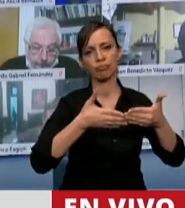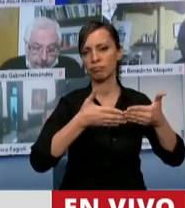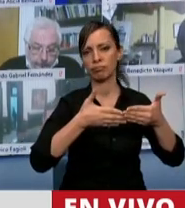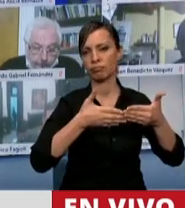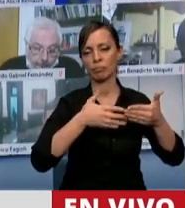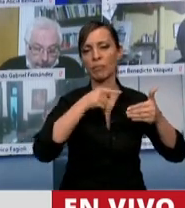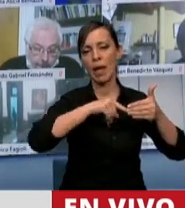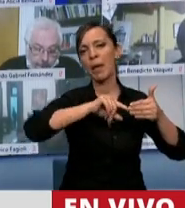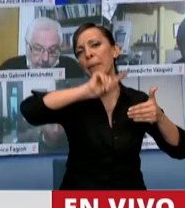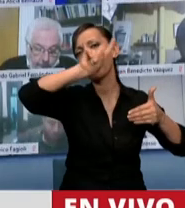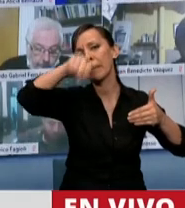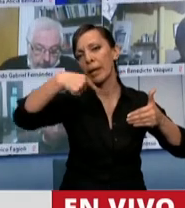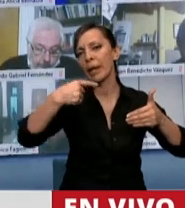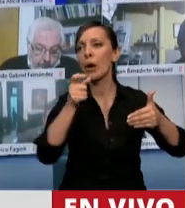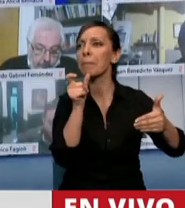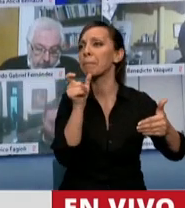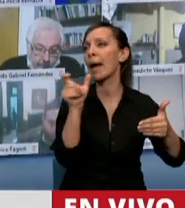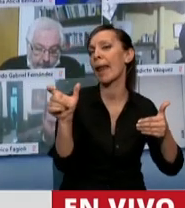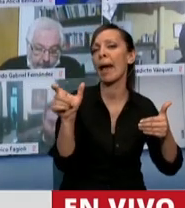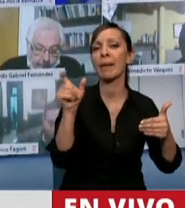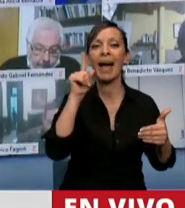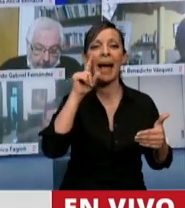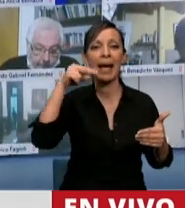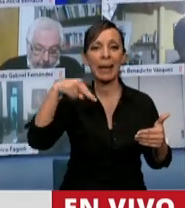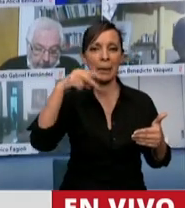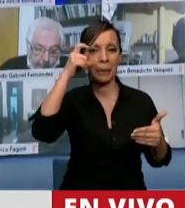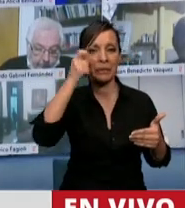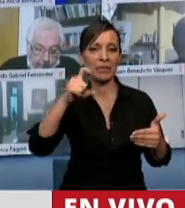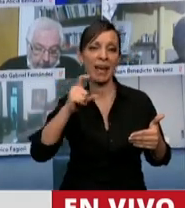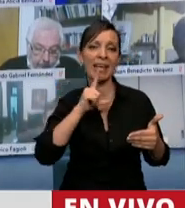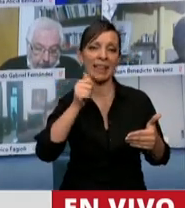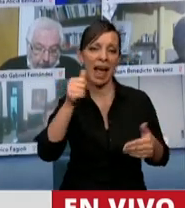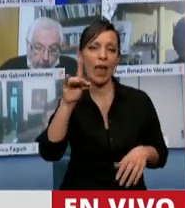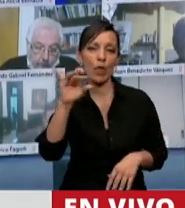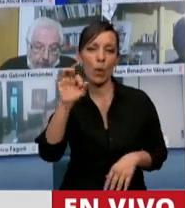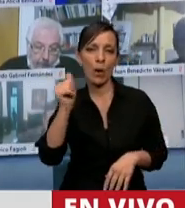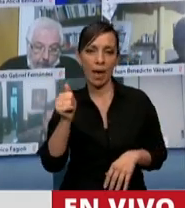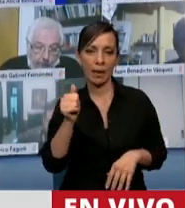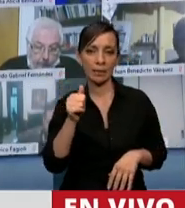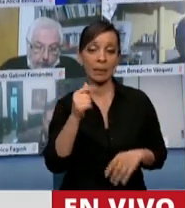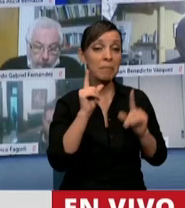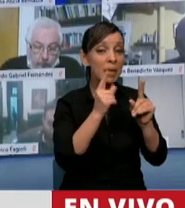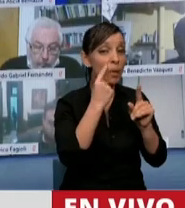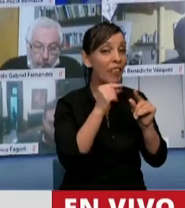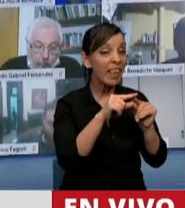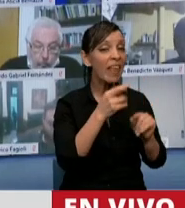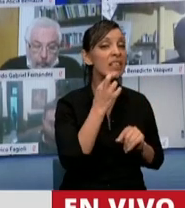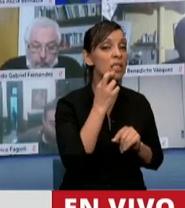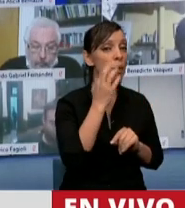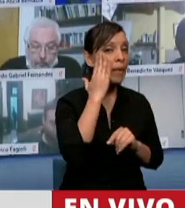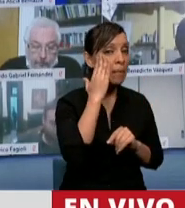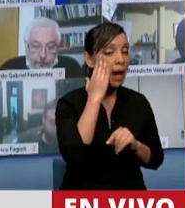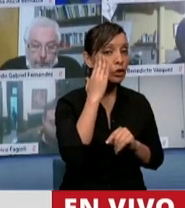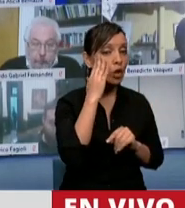la que dio origen a el invento de esa palabra infecta dura el 19 de marzo a la ciudad de buenos aires y el área metropolitana